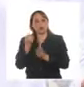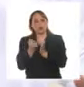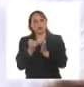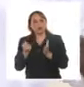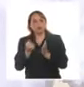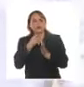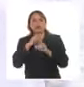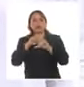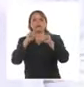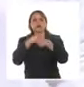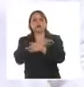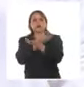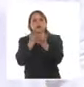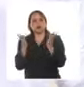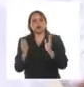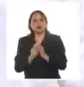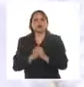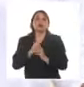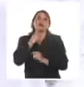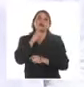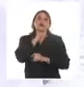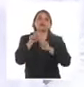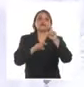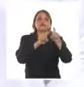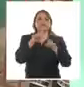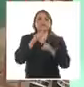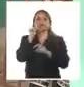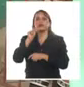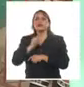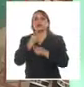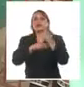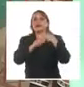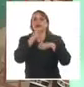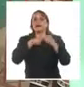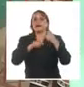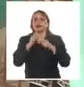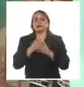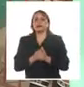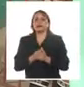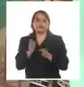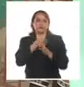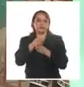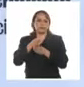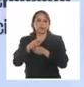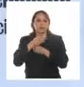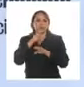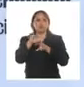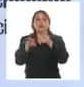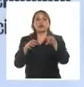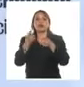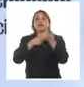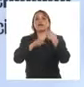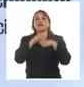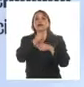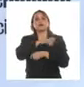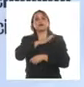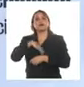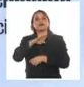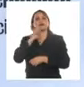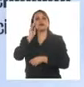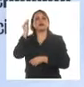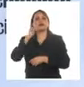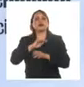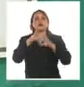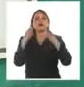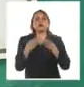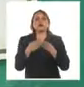cobertura. Se están gestionando con los proveedores la adquisición de gas licuado. En los puntos de ventas, la población conoce todo cuanto